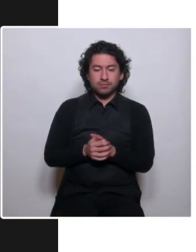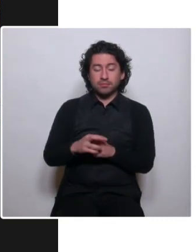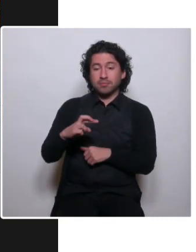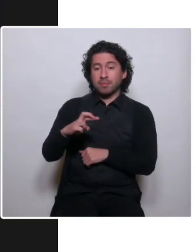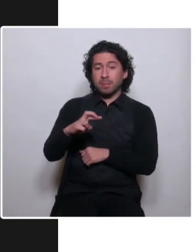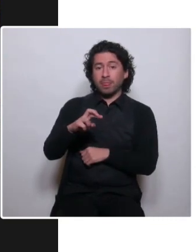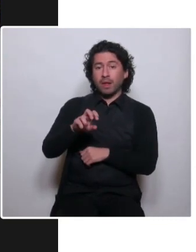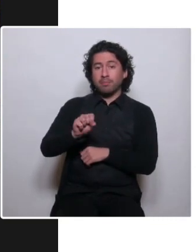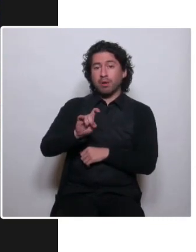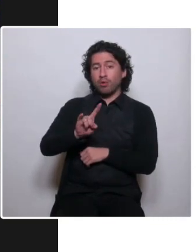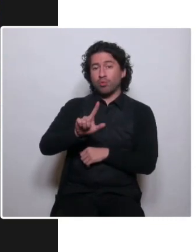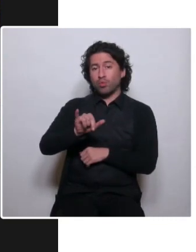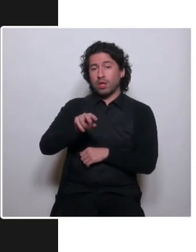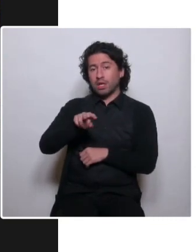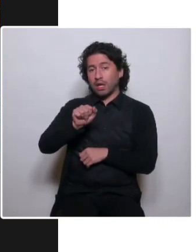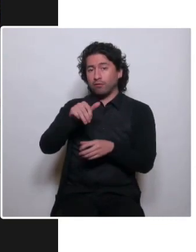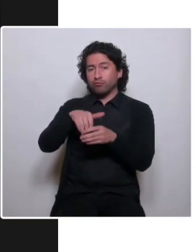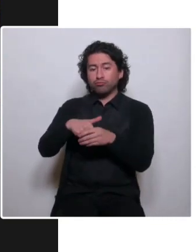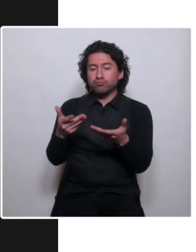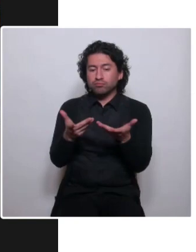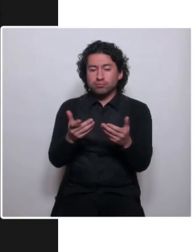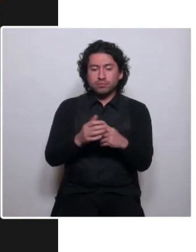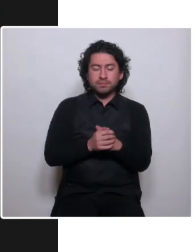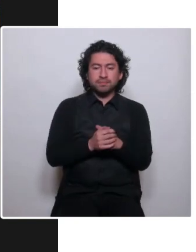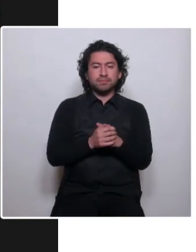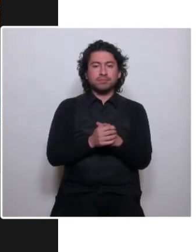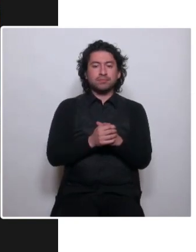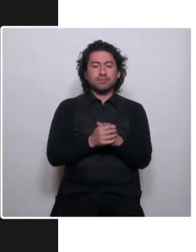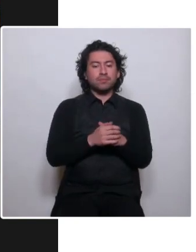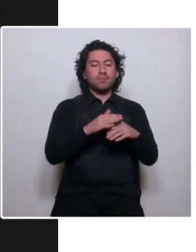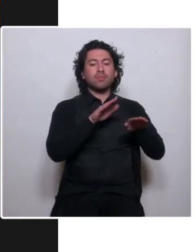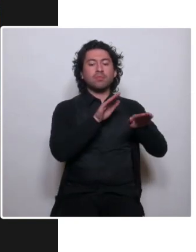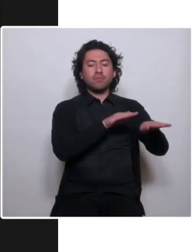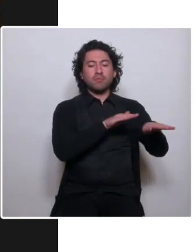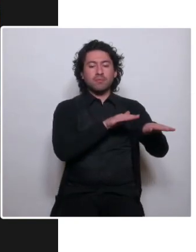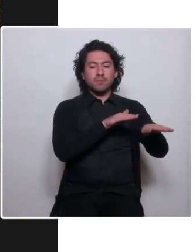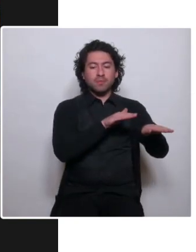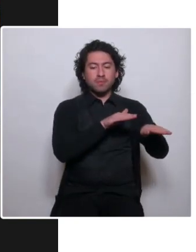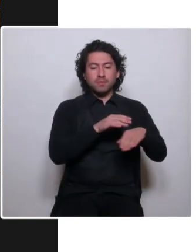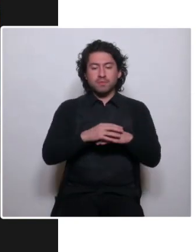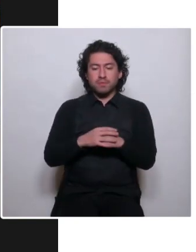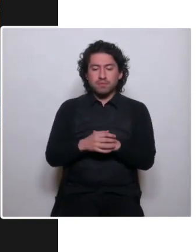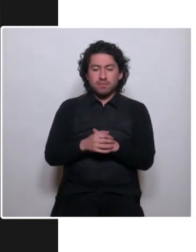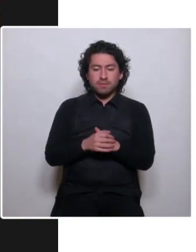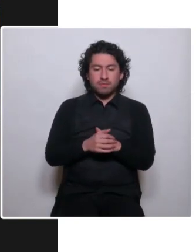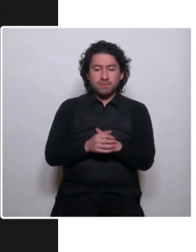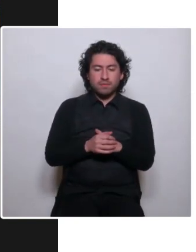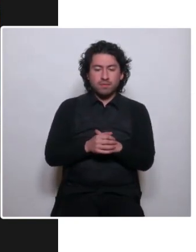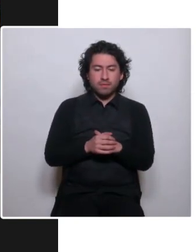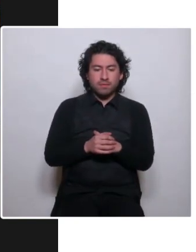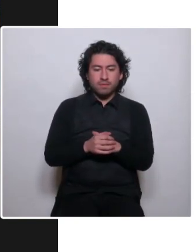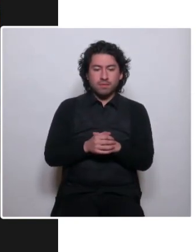Paulina Valenzuela, ¿cómo vota? A favor, señor secretario.